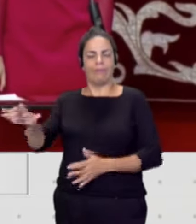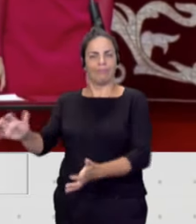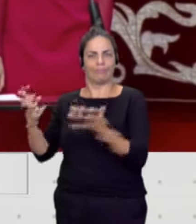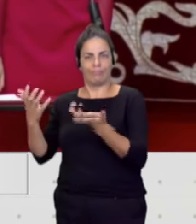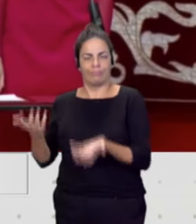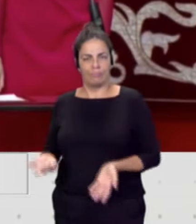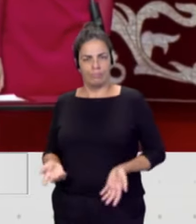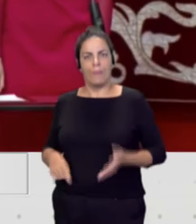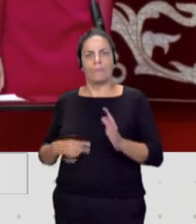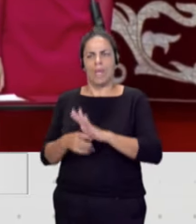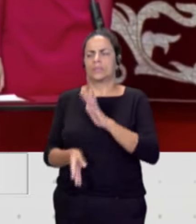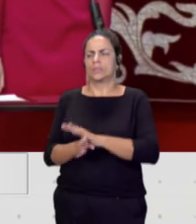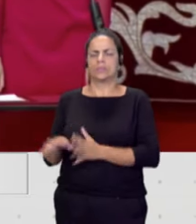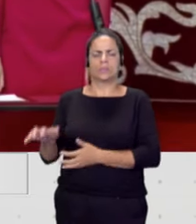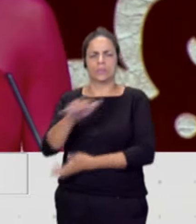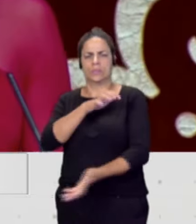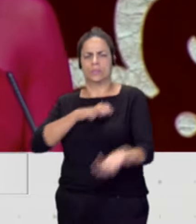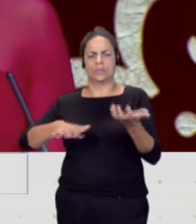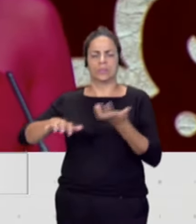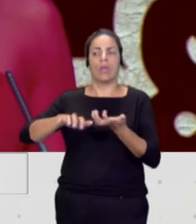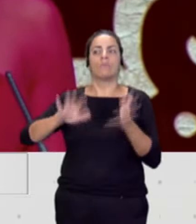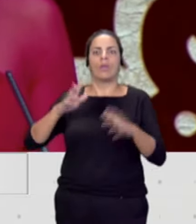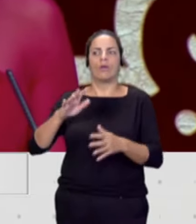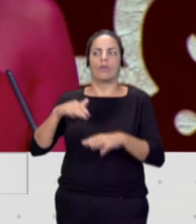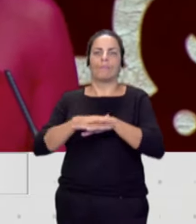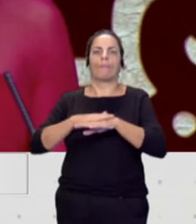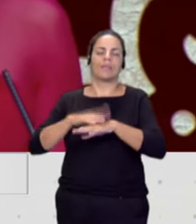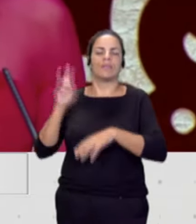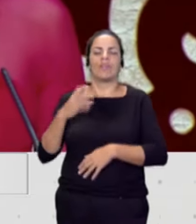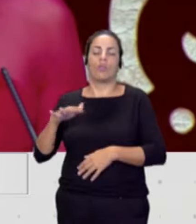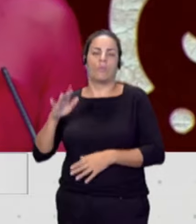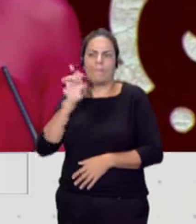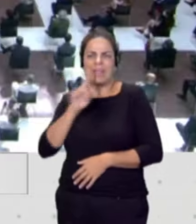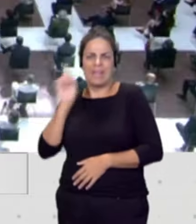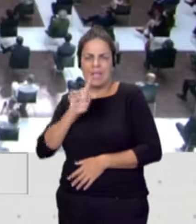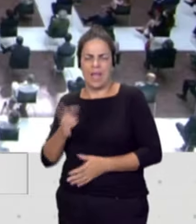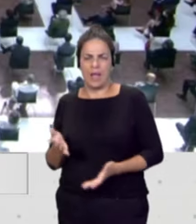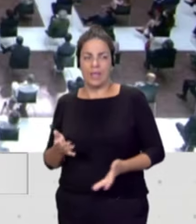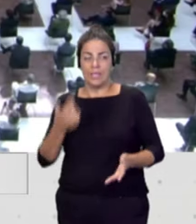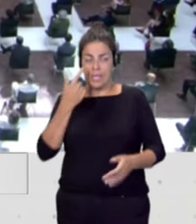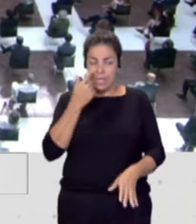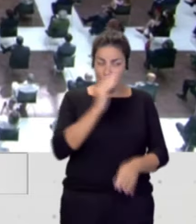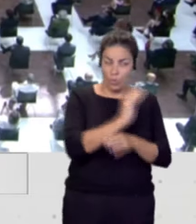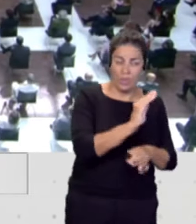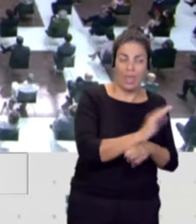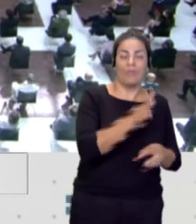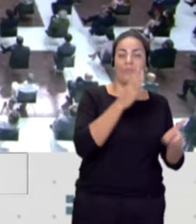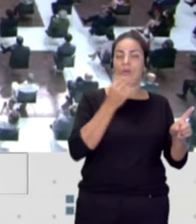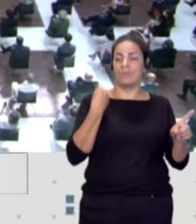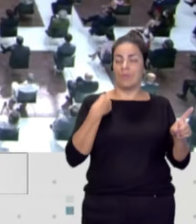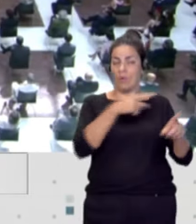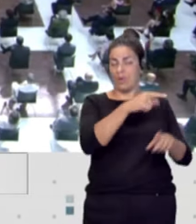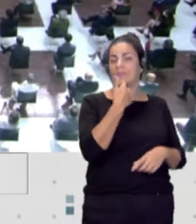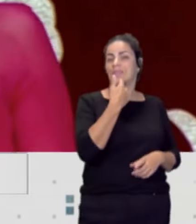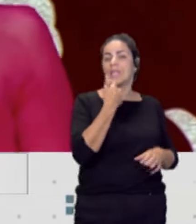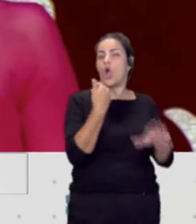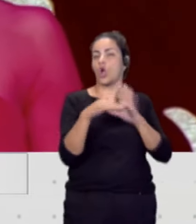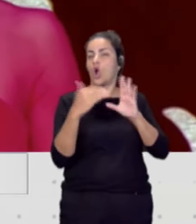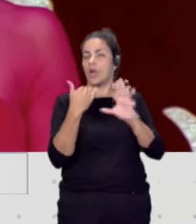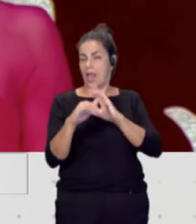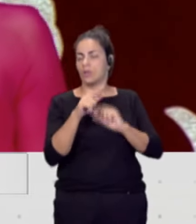embrollando basándose en una mentira. Cuidado. Los correos a los que hace alusión Natacha Llarena llegaron